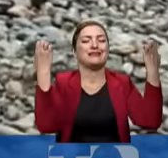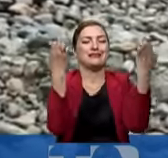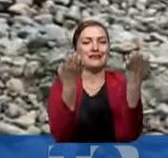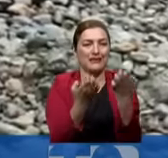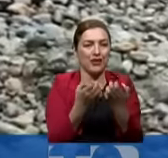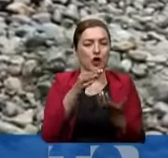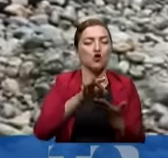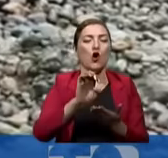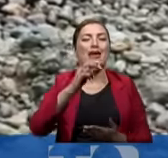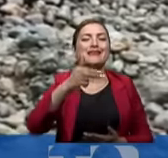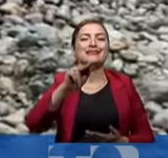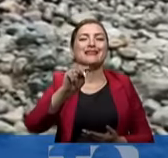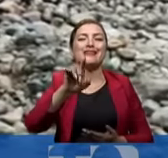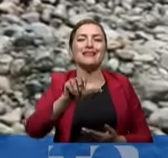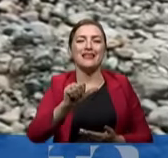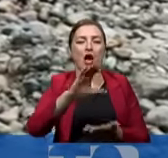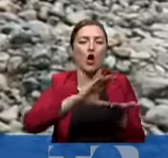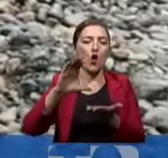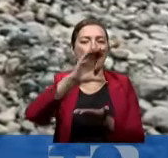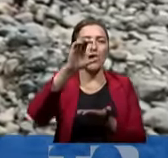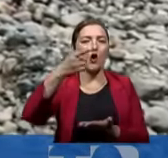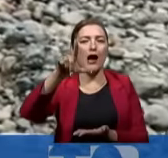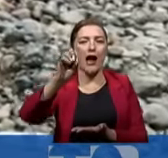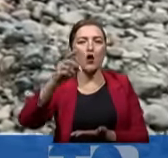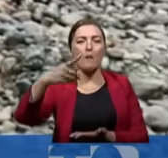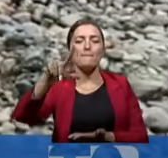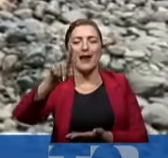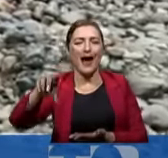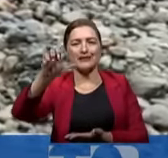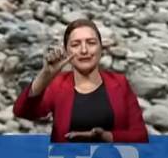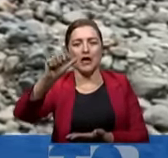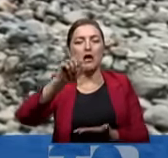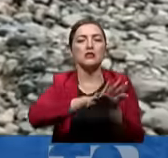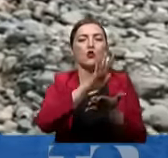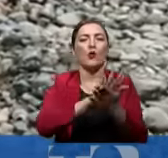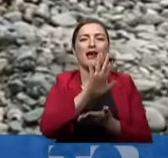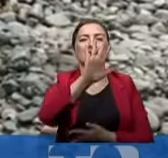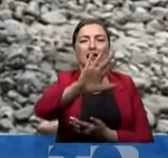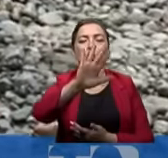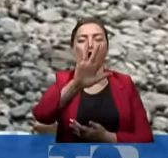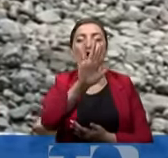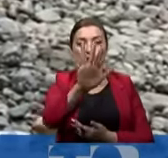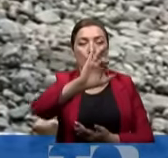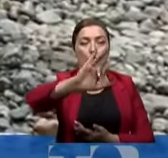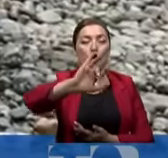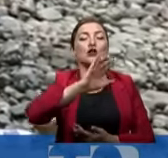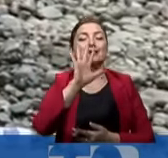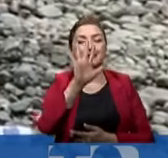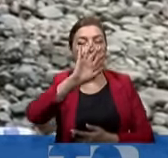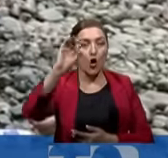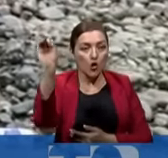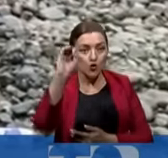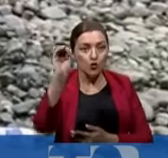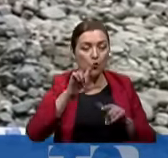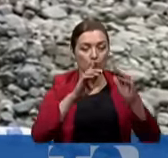de acá del cantón Echandía, como también en el colegio Galo Plaza y en la unidad educativa 5 de junio, ¿no? 5 de octubre, será en